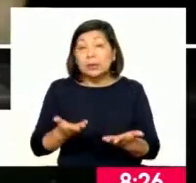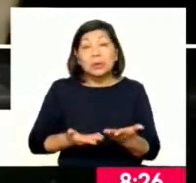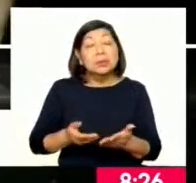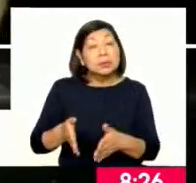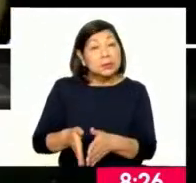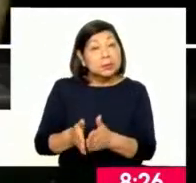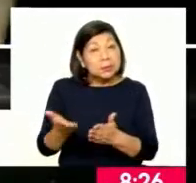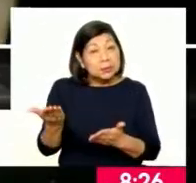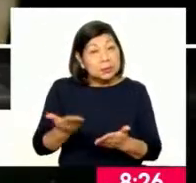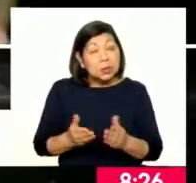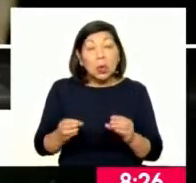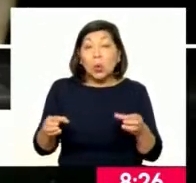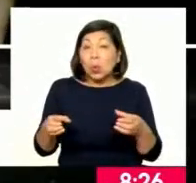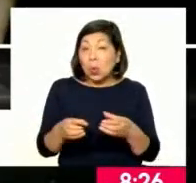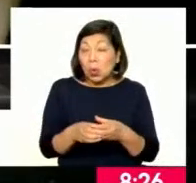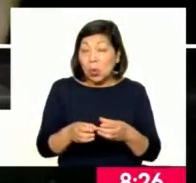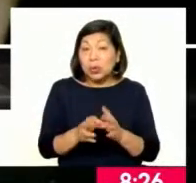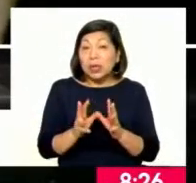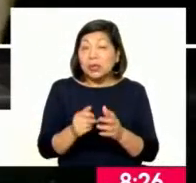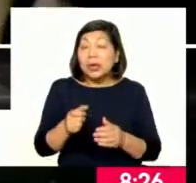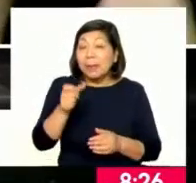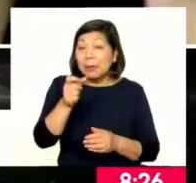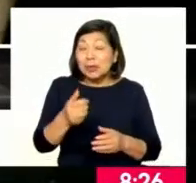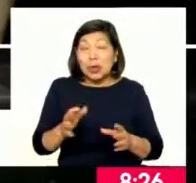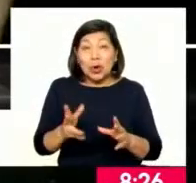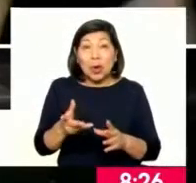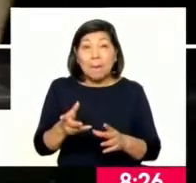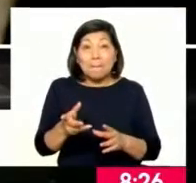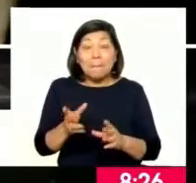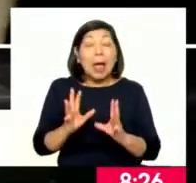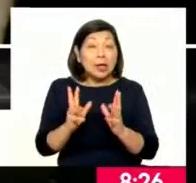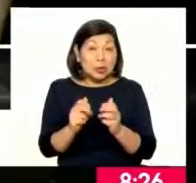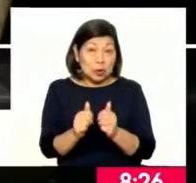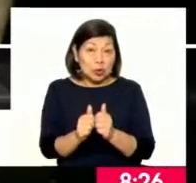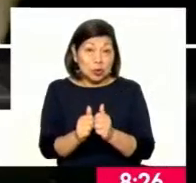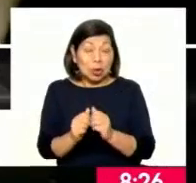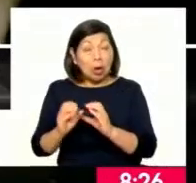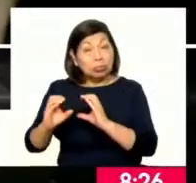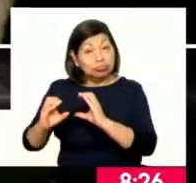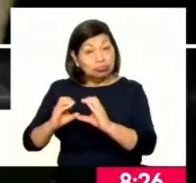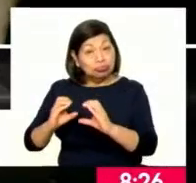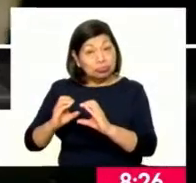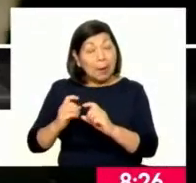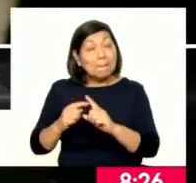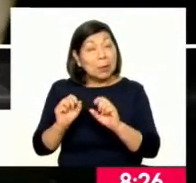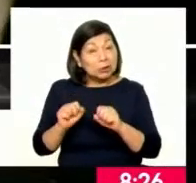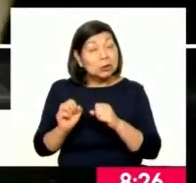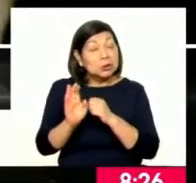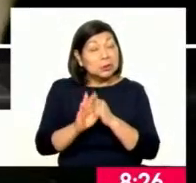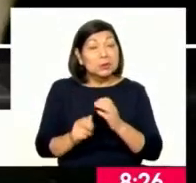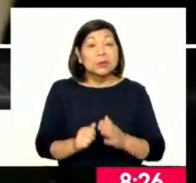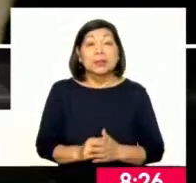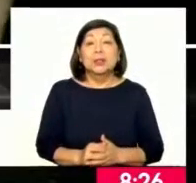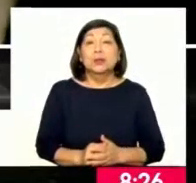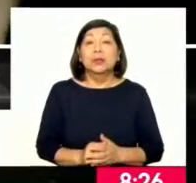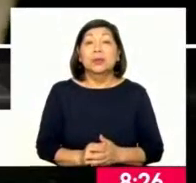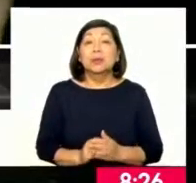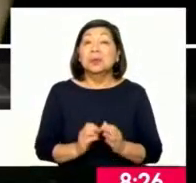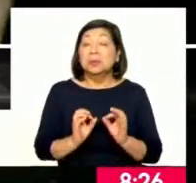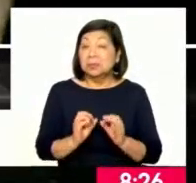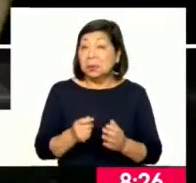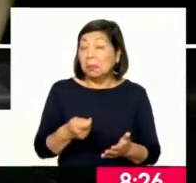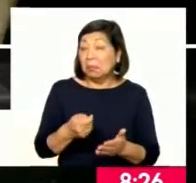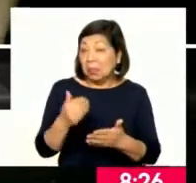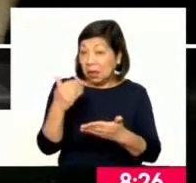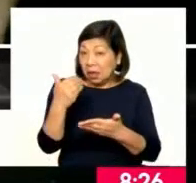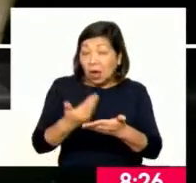solicitud de un conjunto de asociaciones de pescadores en estos procesos de diálogo y de negociación para garantizar pues, los términos